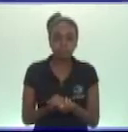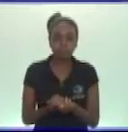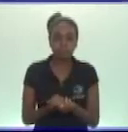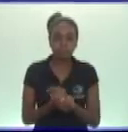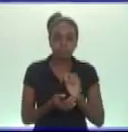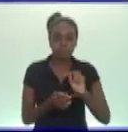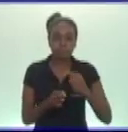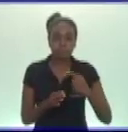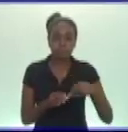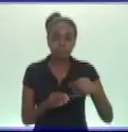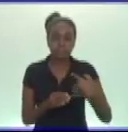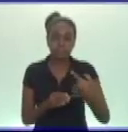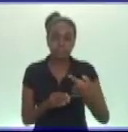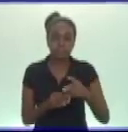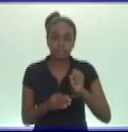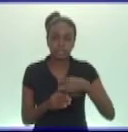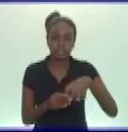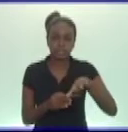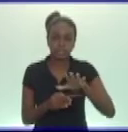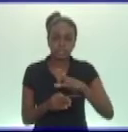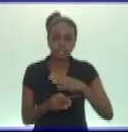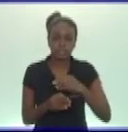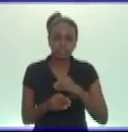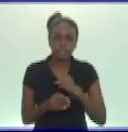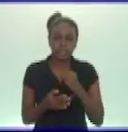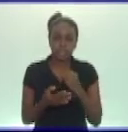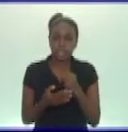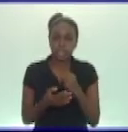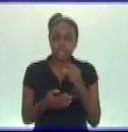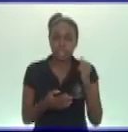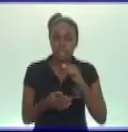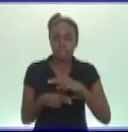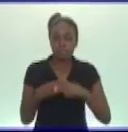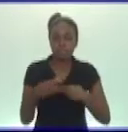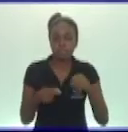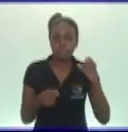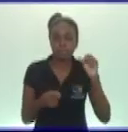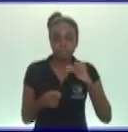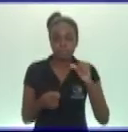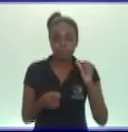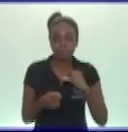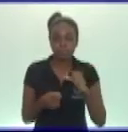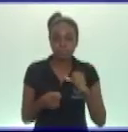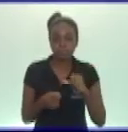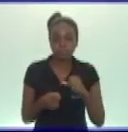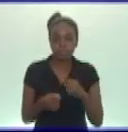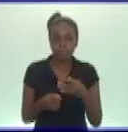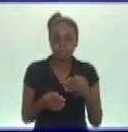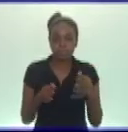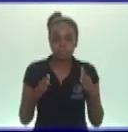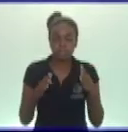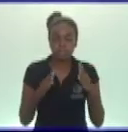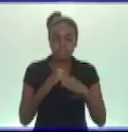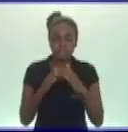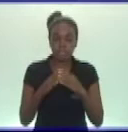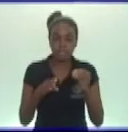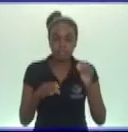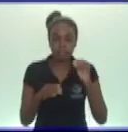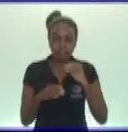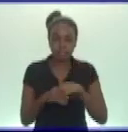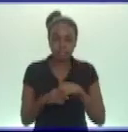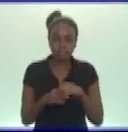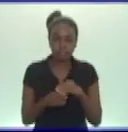puerta significa esa sociedad que lo acorrala, que lo asfixia, y lo que ocurre en el interior propiamente de